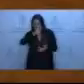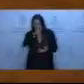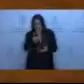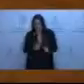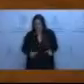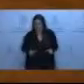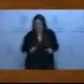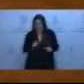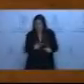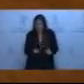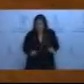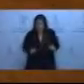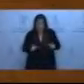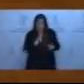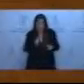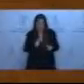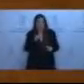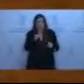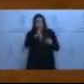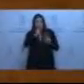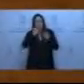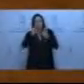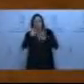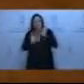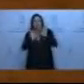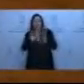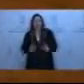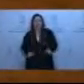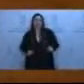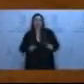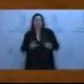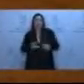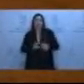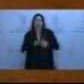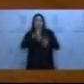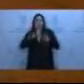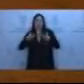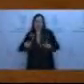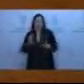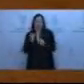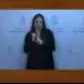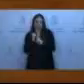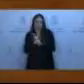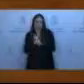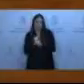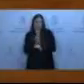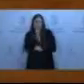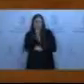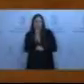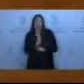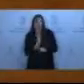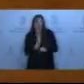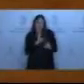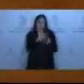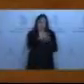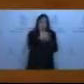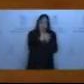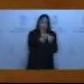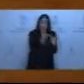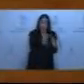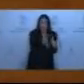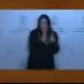esos gastos de explotación, el 26% son gastos de personal, señora consejera. Las fundaciones pasan de una situación de